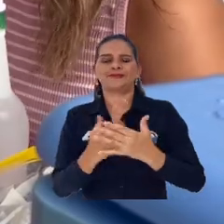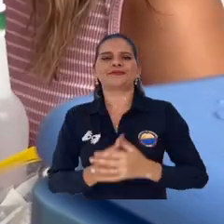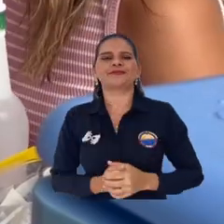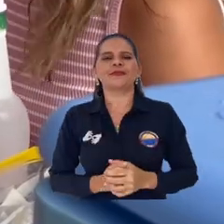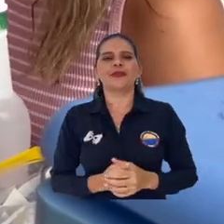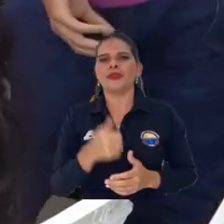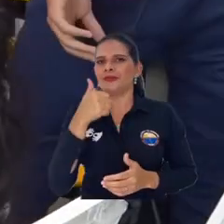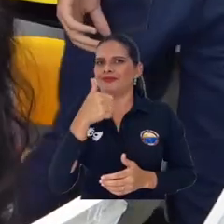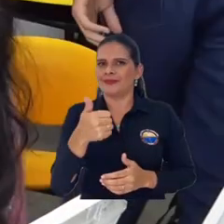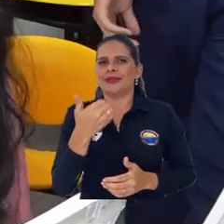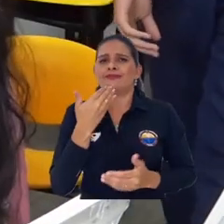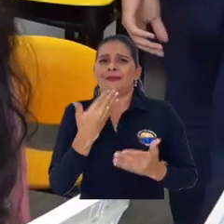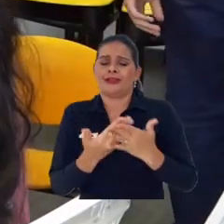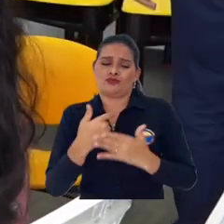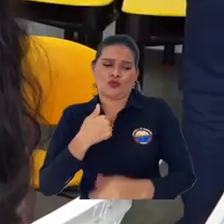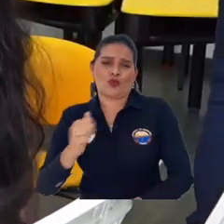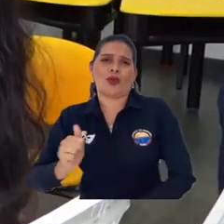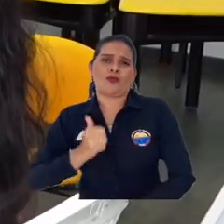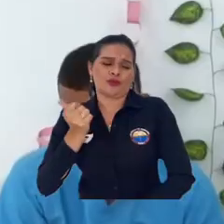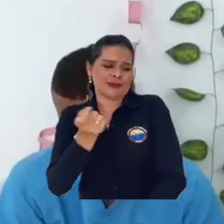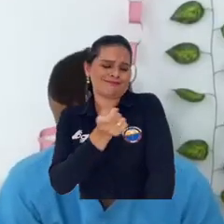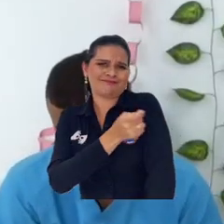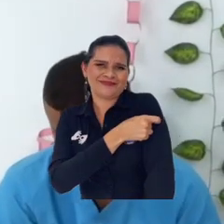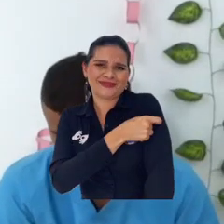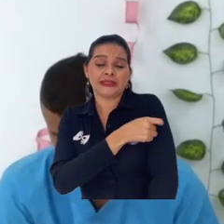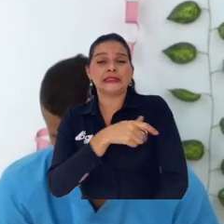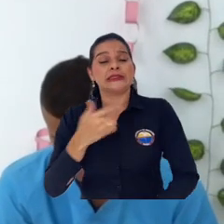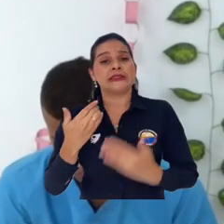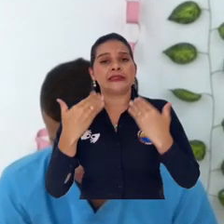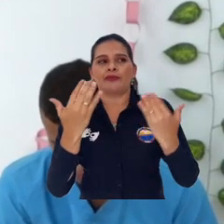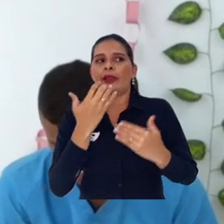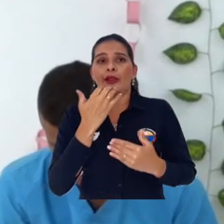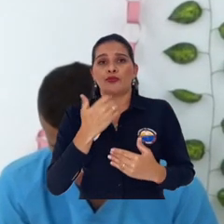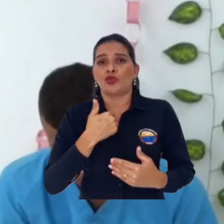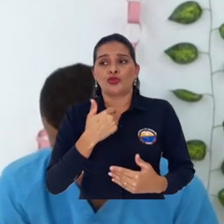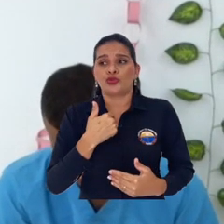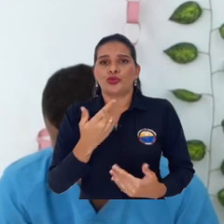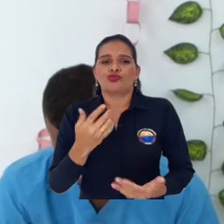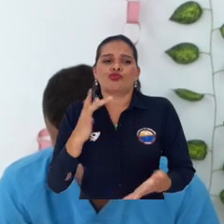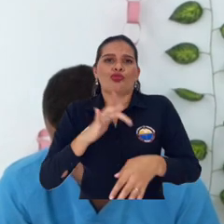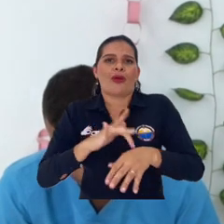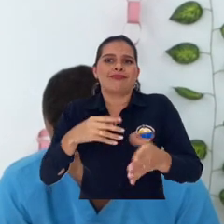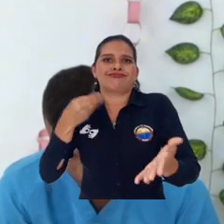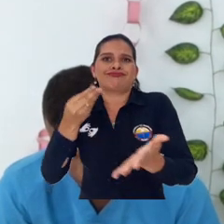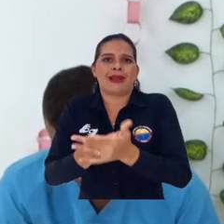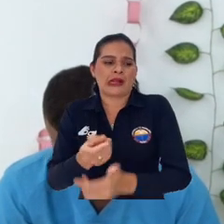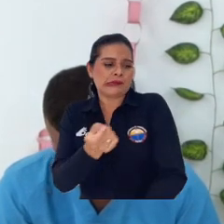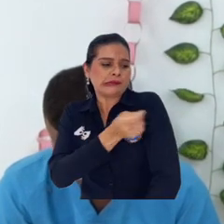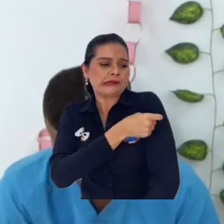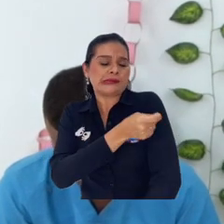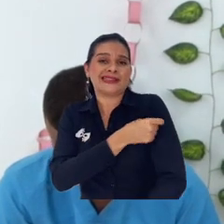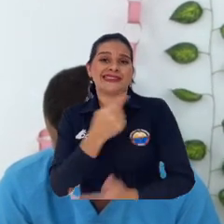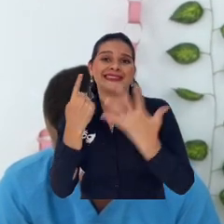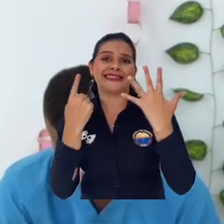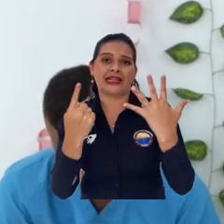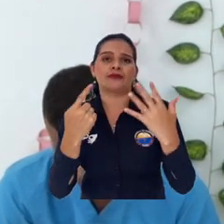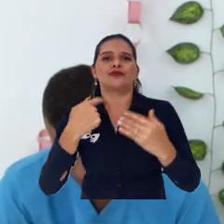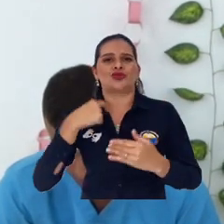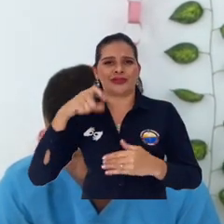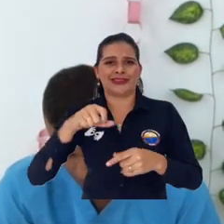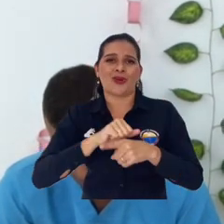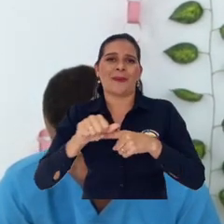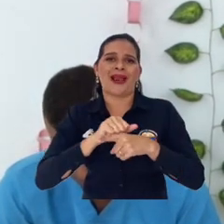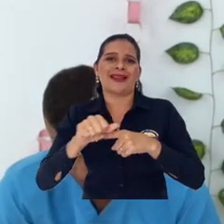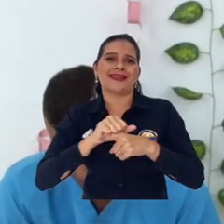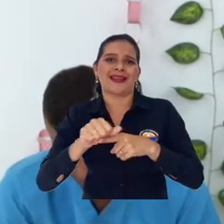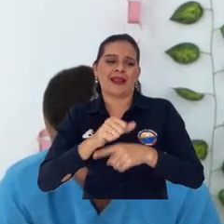darnos esa oportunidad de podernos aplicar las vacunas, porque a mí me tocaría pagar las vacunas, porque son 6 y las